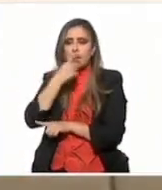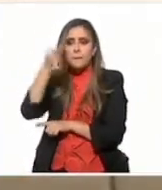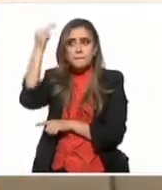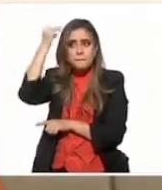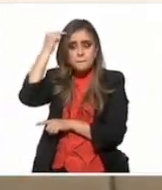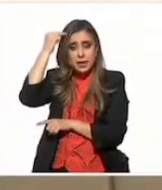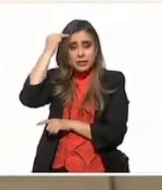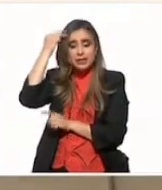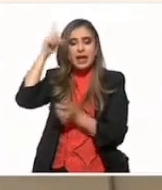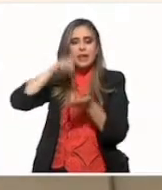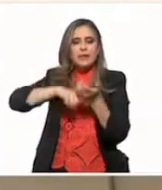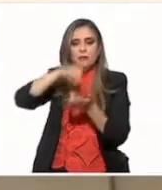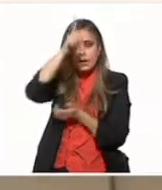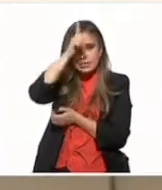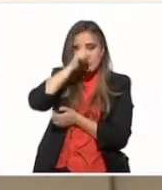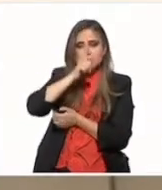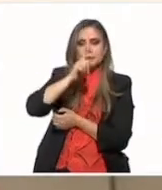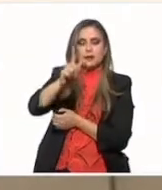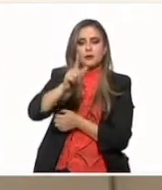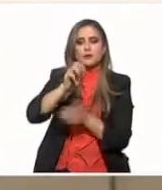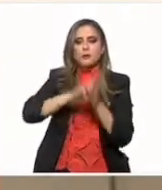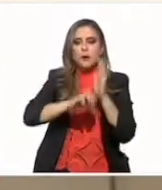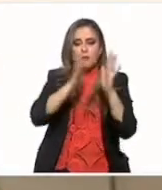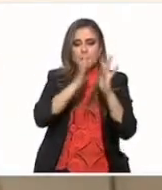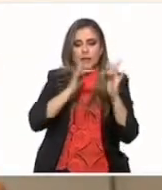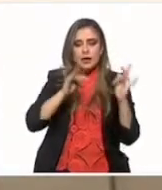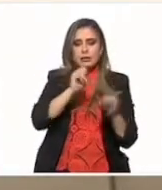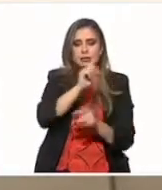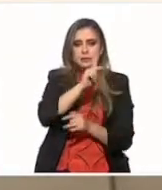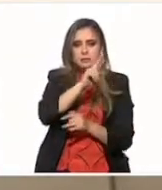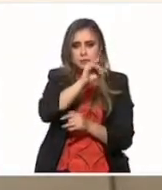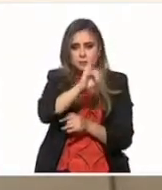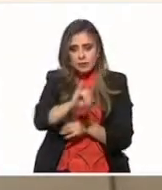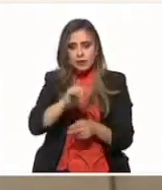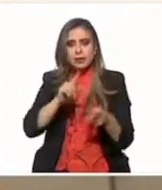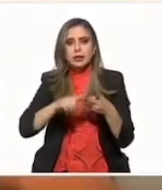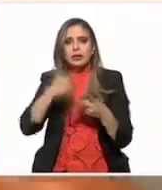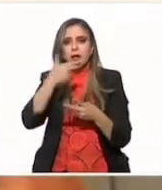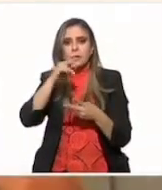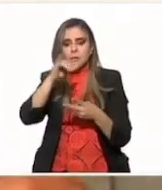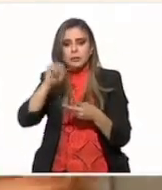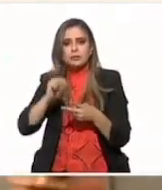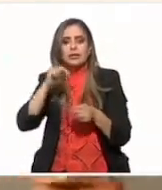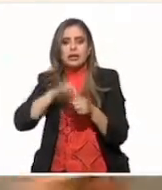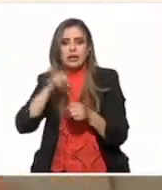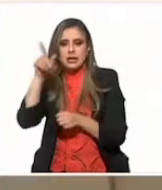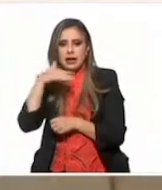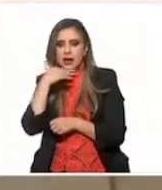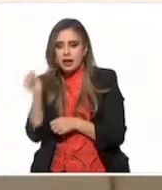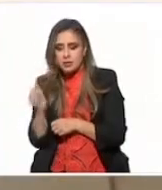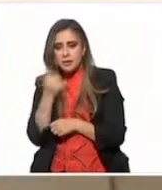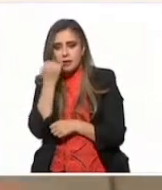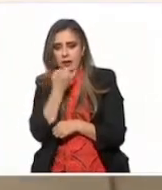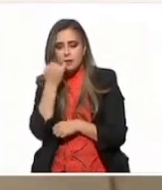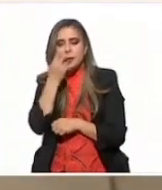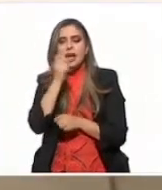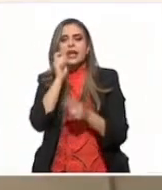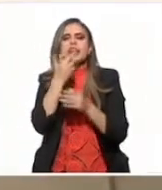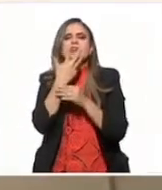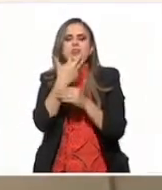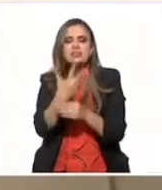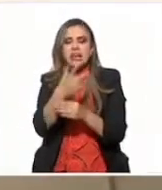espíritu como por ejemplo en el francés el spray o caiste en alemán cuando dice en mente justamente se están refiriendo